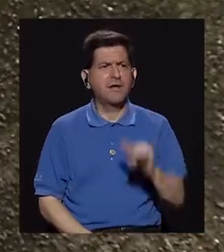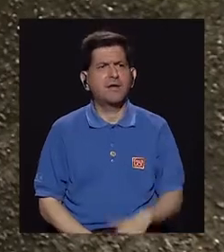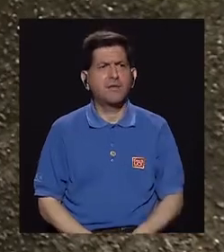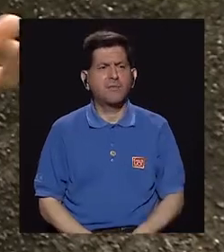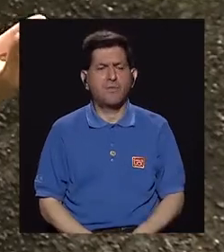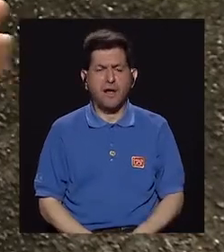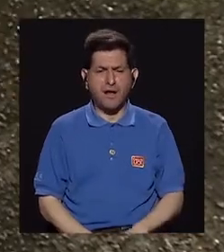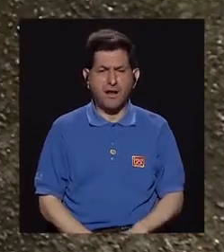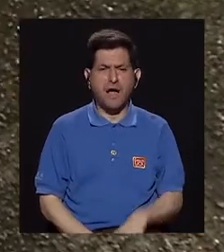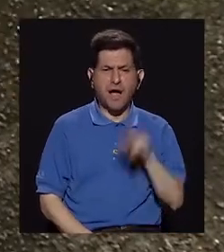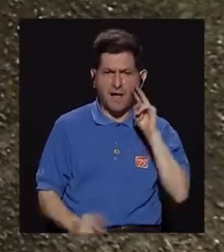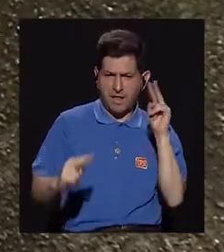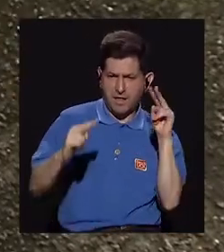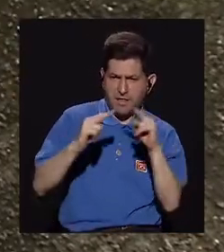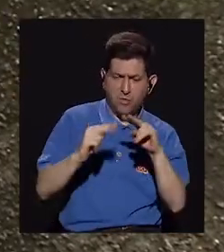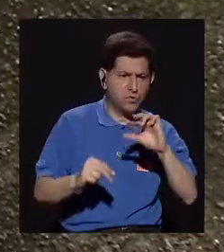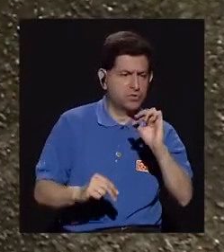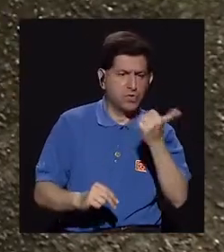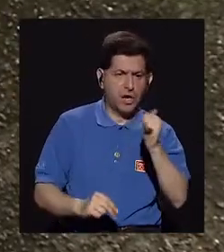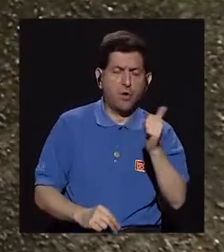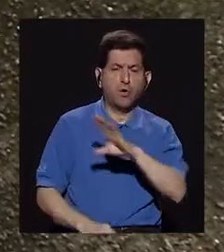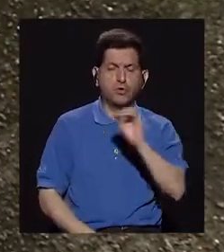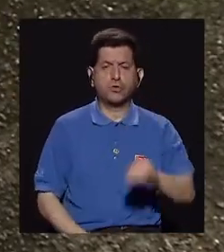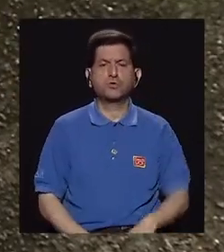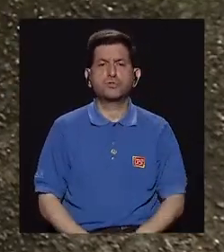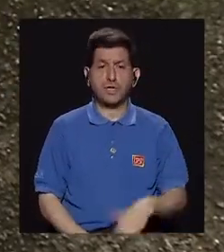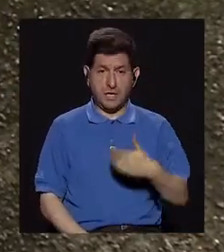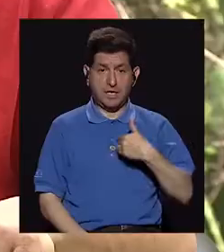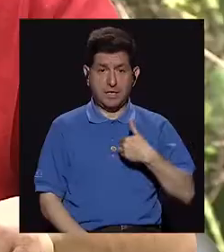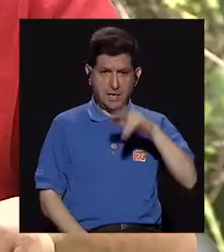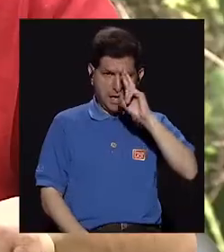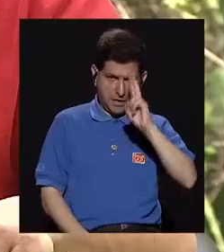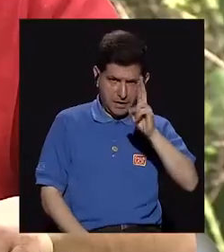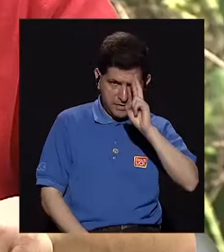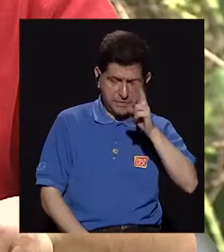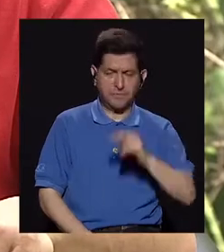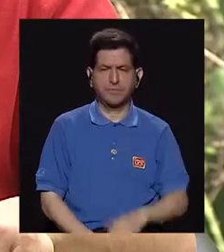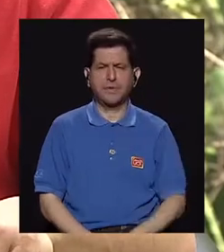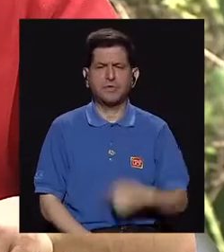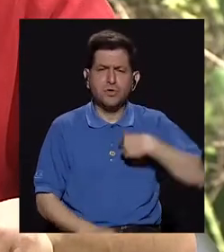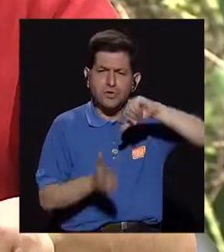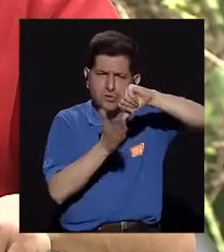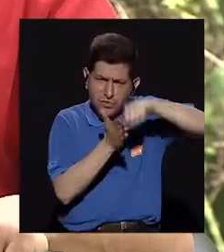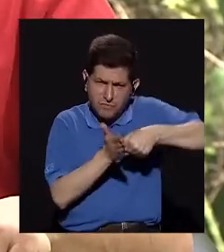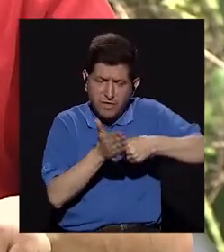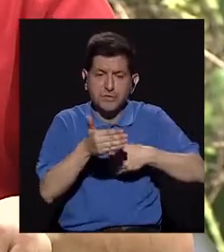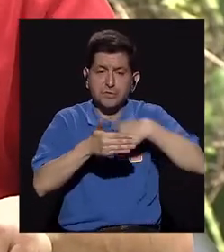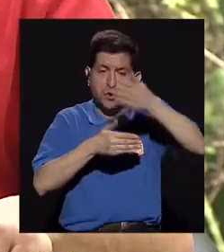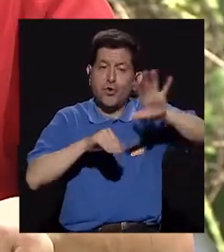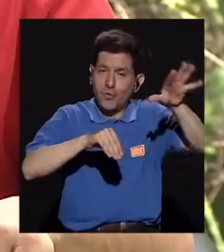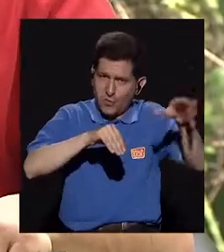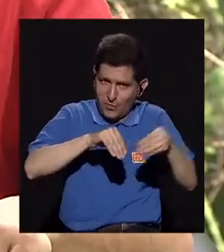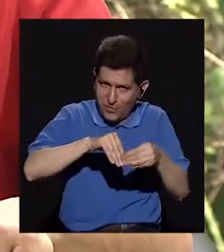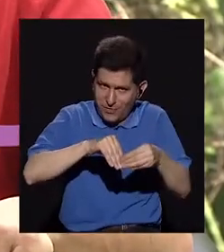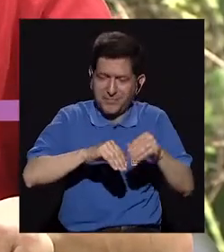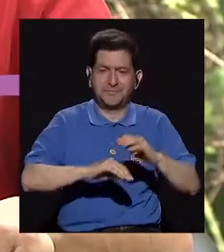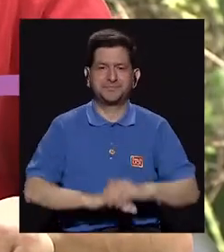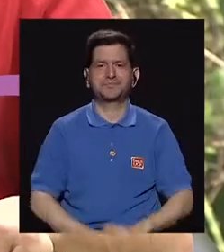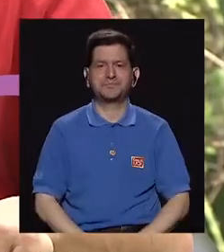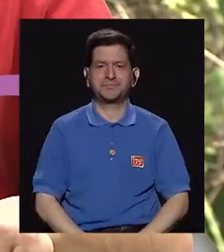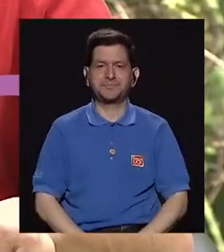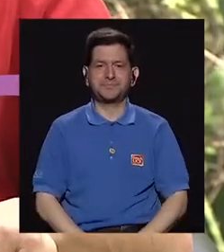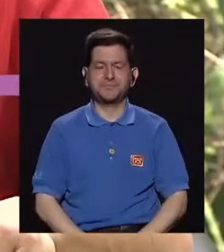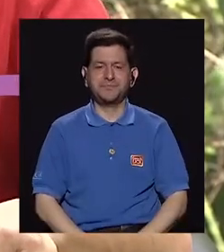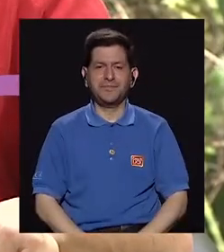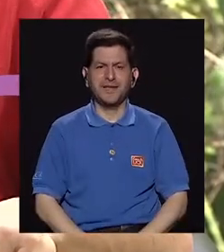de reconocer a los demás y de ser reconocido también. Ajá, es que insisto en esta parte porque ahora le voy a agregar la otra parte. Y